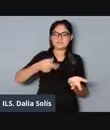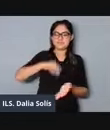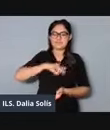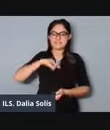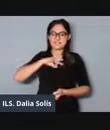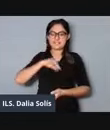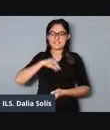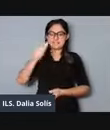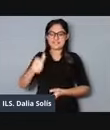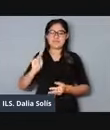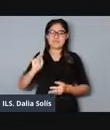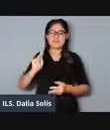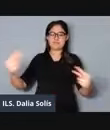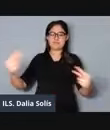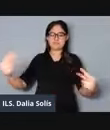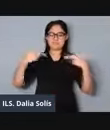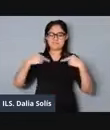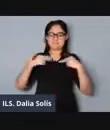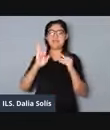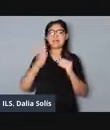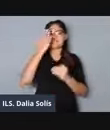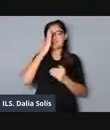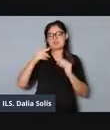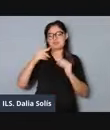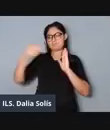y nuestra amargura está